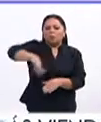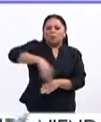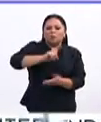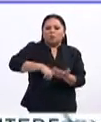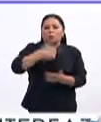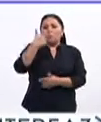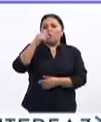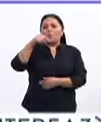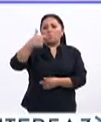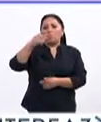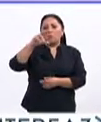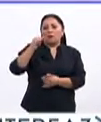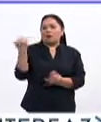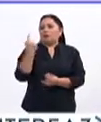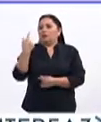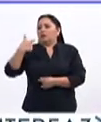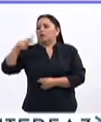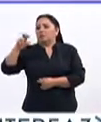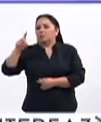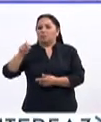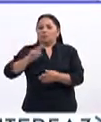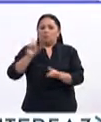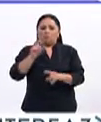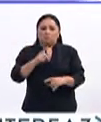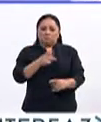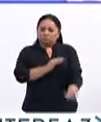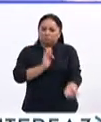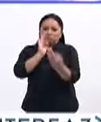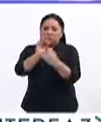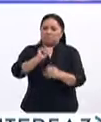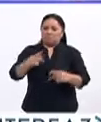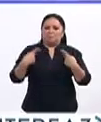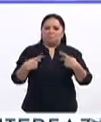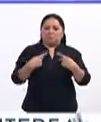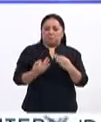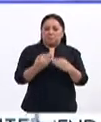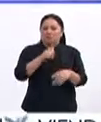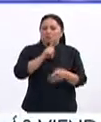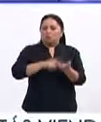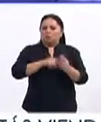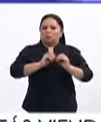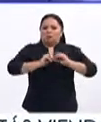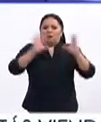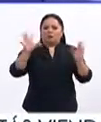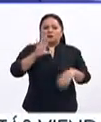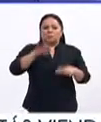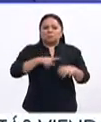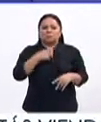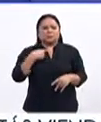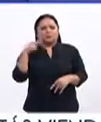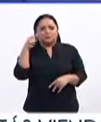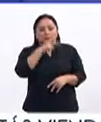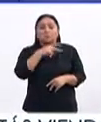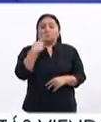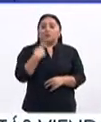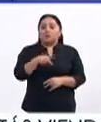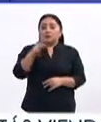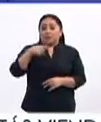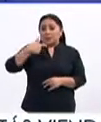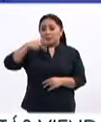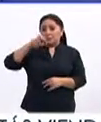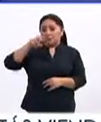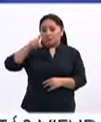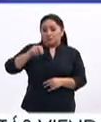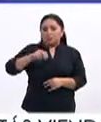manera de Góngora que la de Quevedo. Quevedo te planta las cosas de frente y es clarísimo, cualquiera lo ve. Y en el caso de